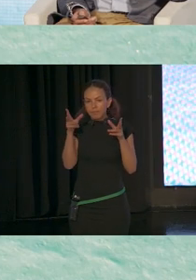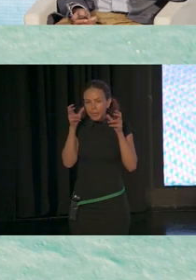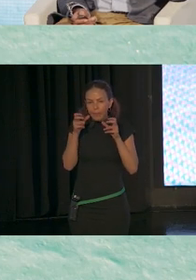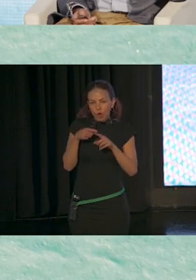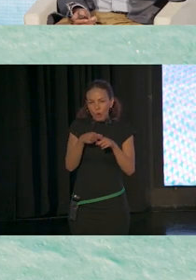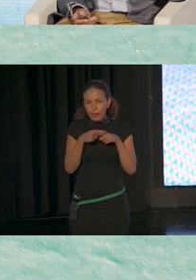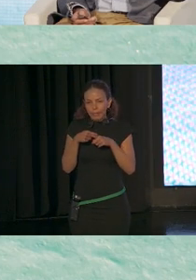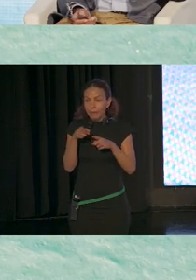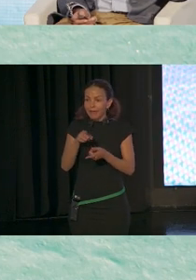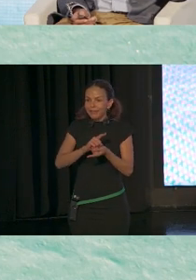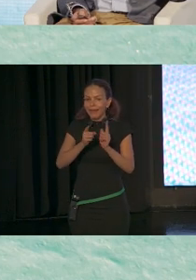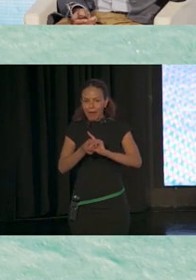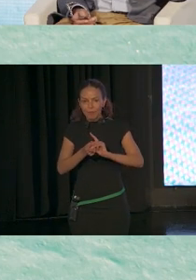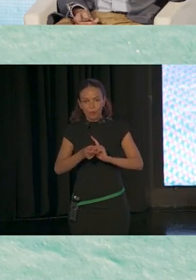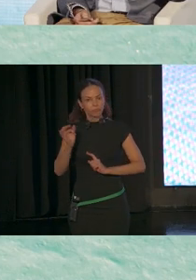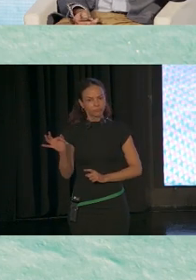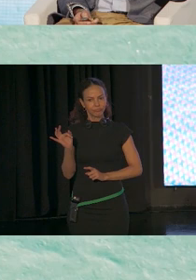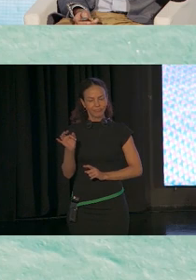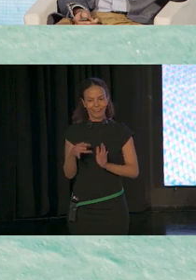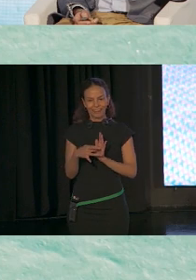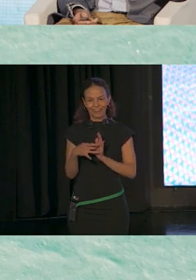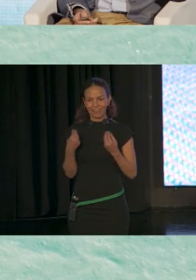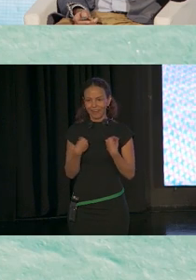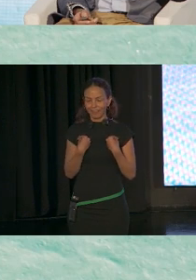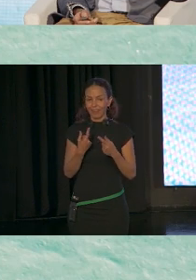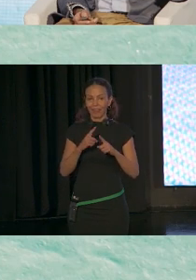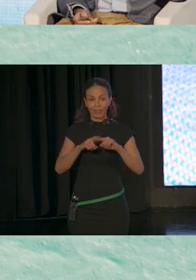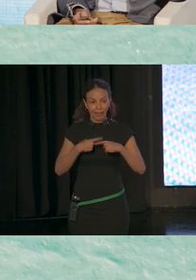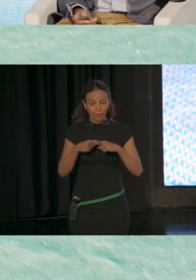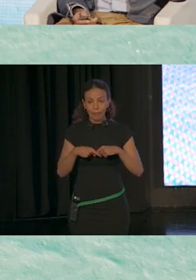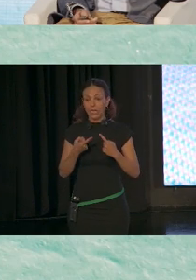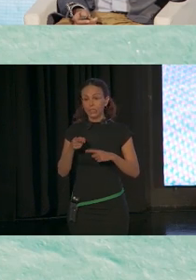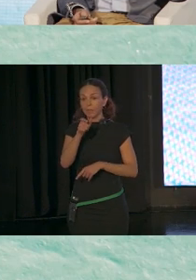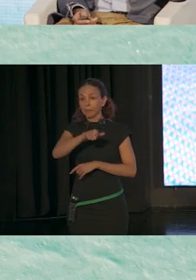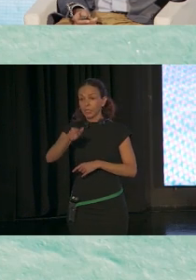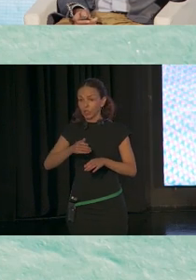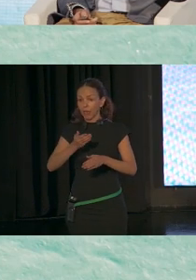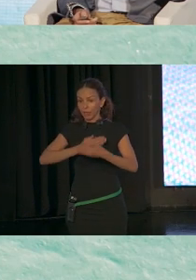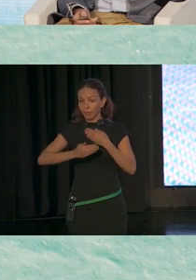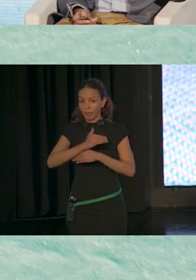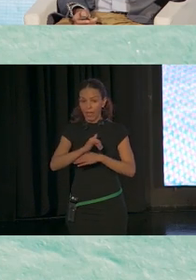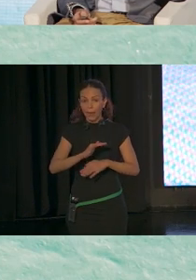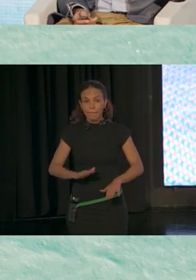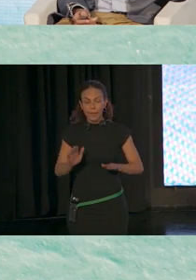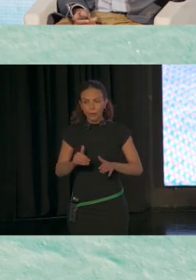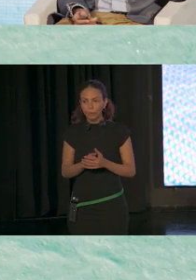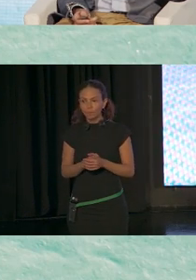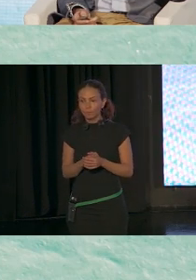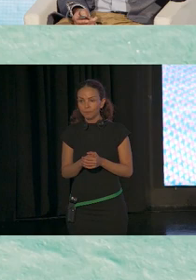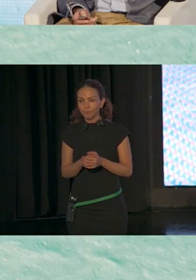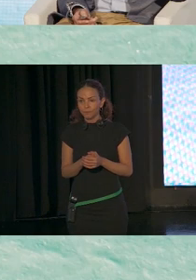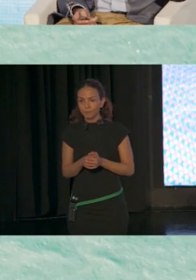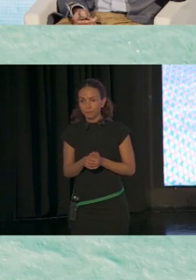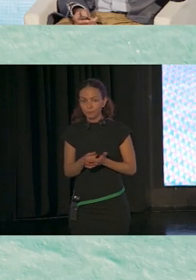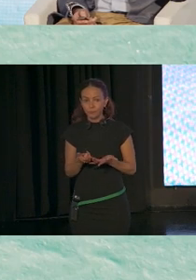de que este cambio es bueno para la calidad de vida de la familia y de las personas con discapacidad. Pero no se